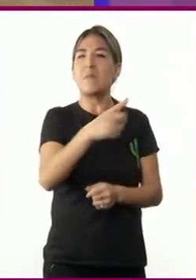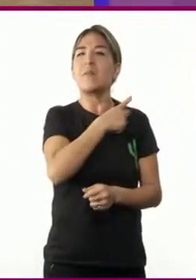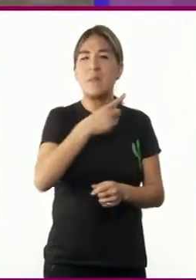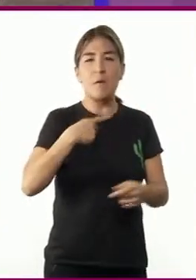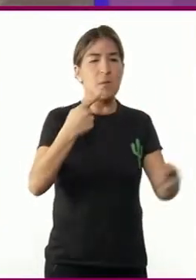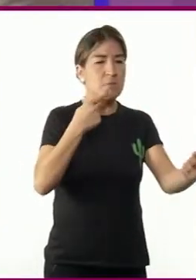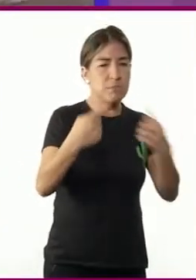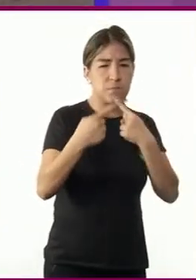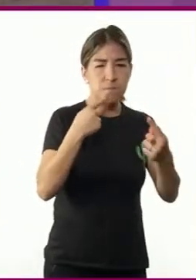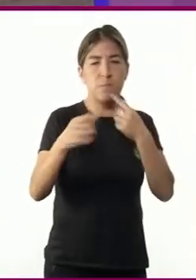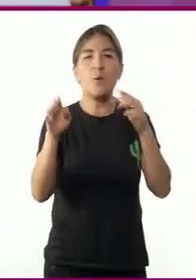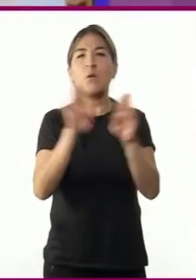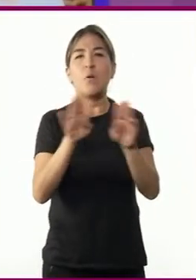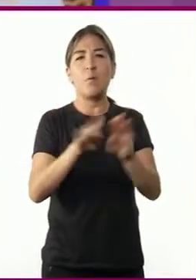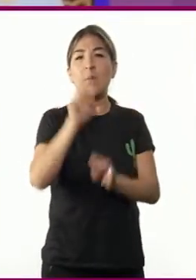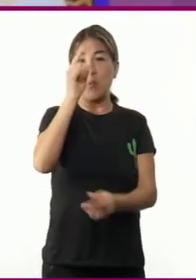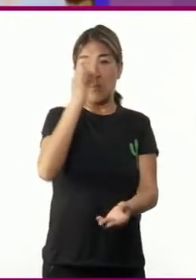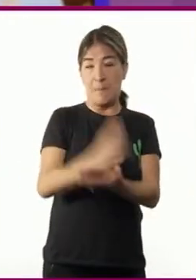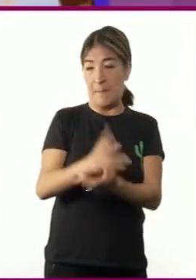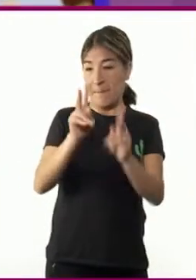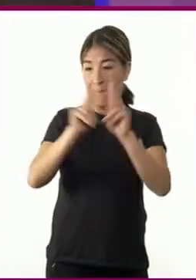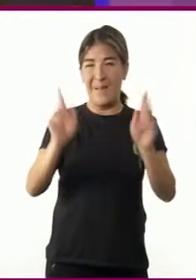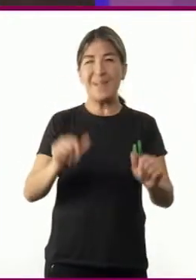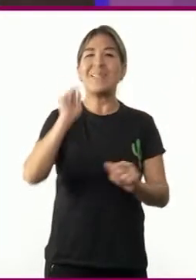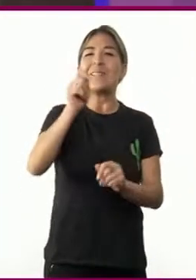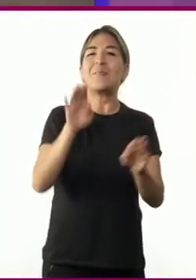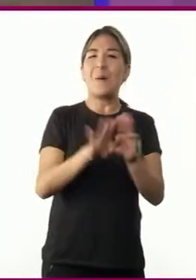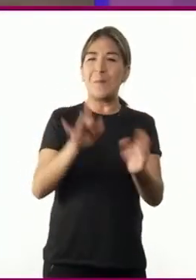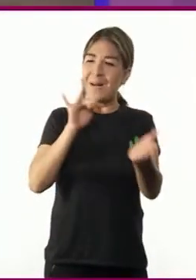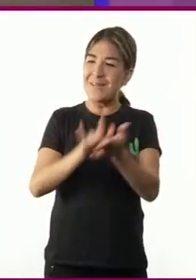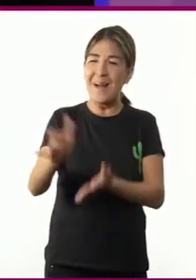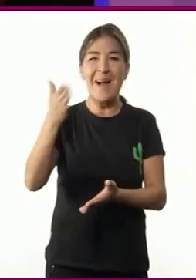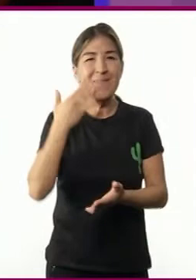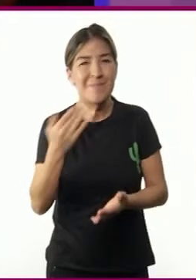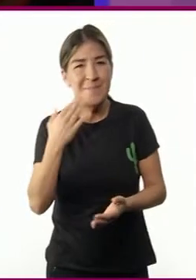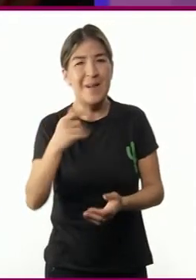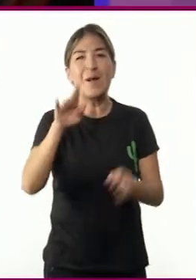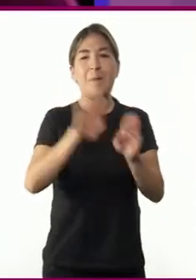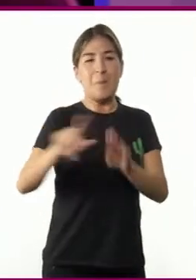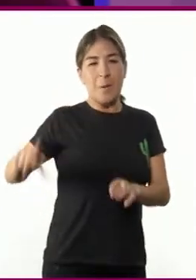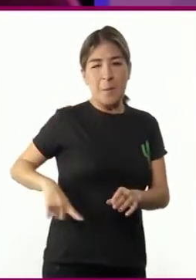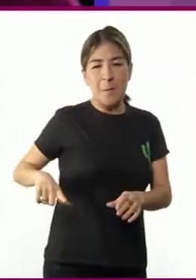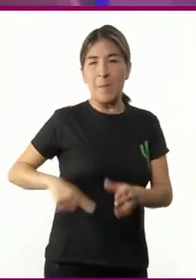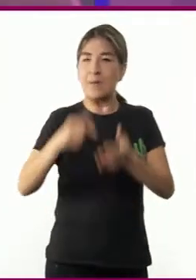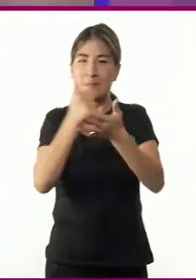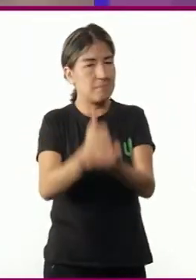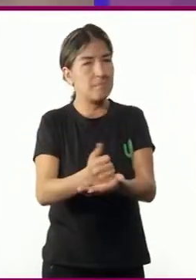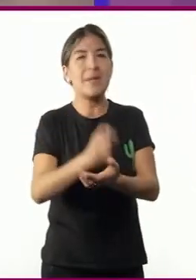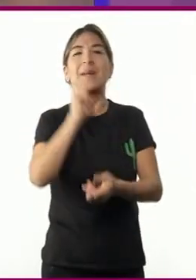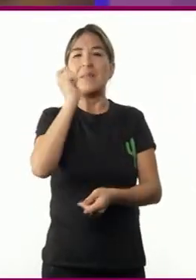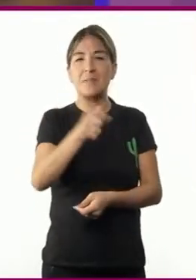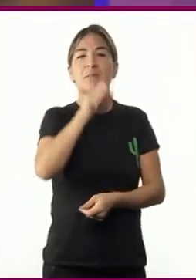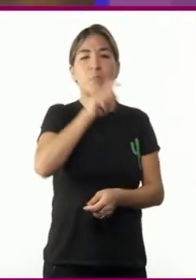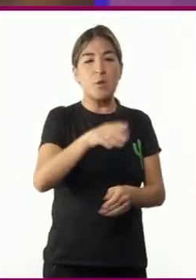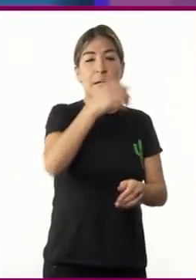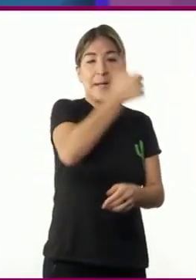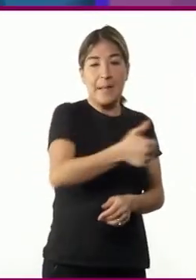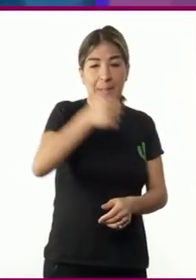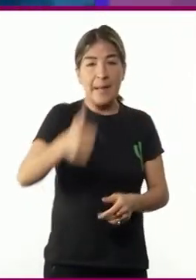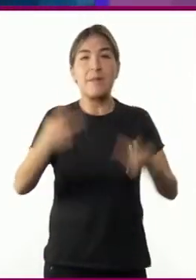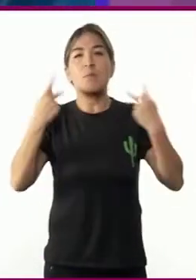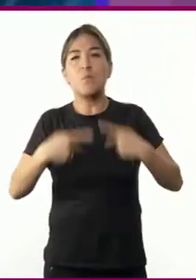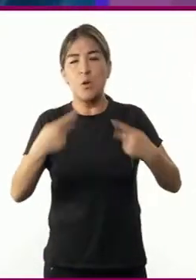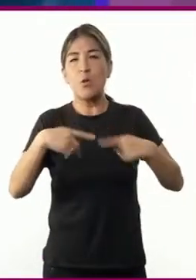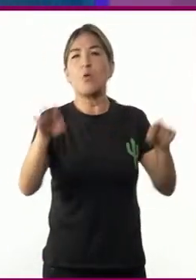paz no depende únicamente de la buena intención y las líneas de acción gubernamentales, sino también de que cada persona